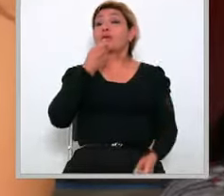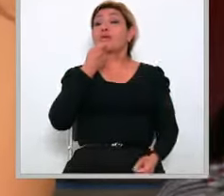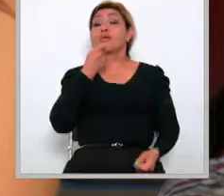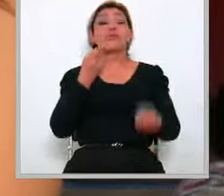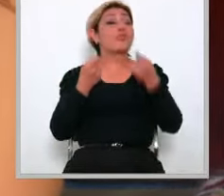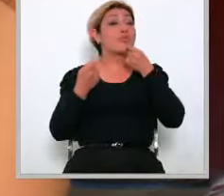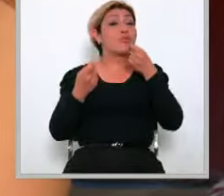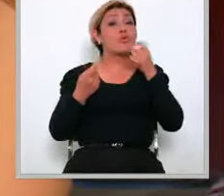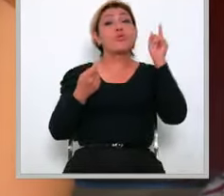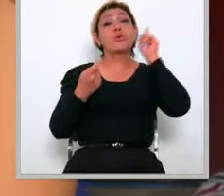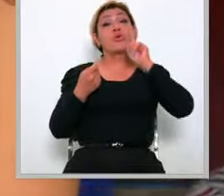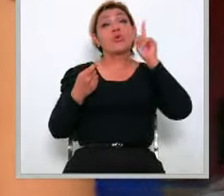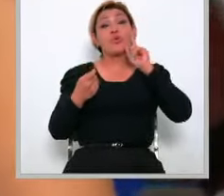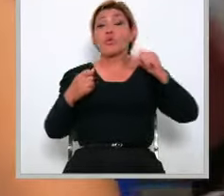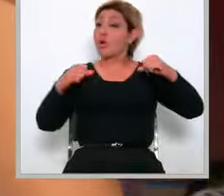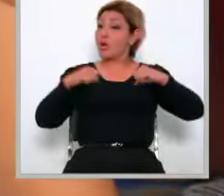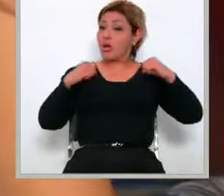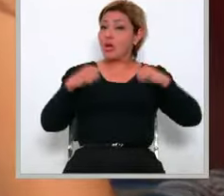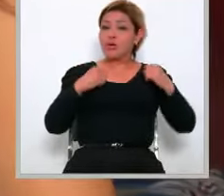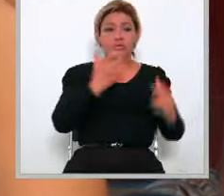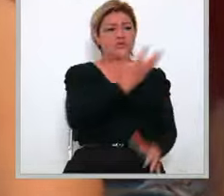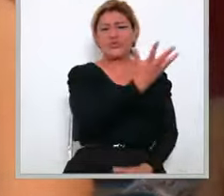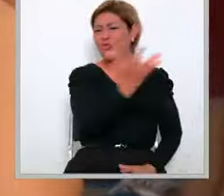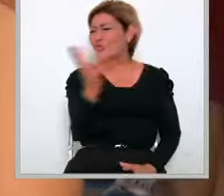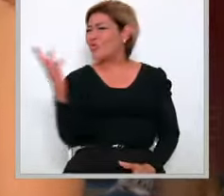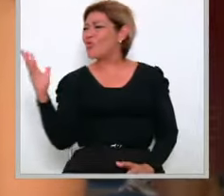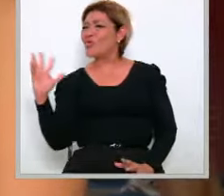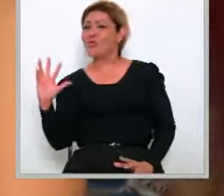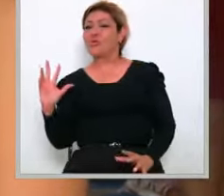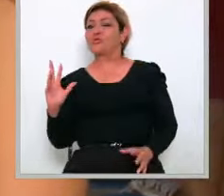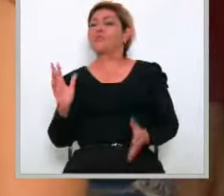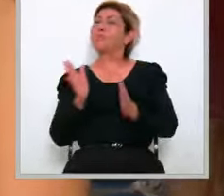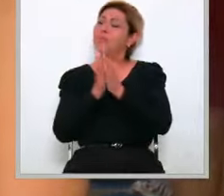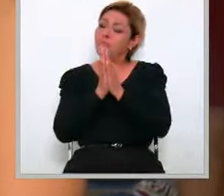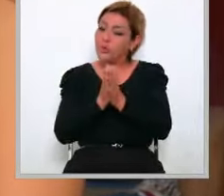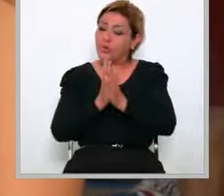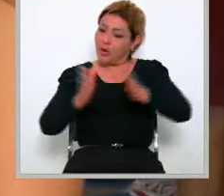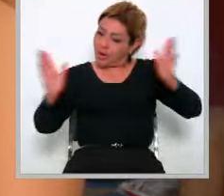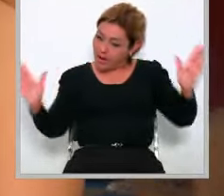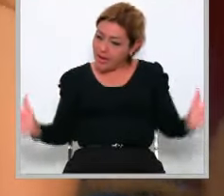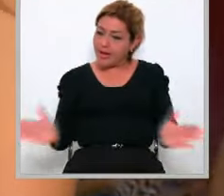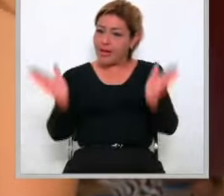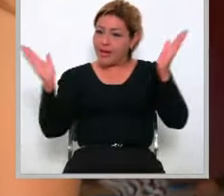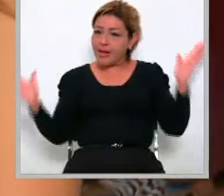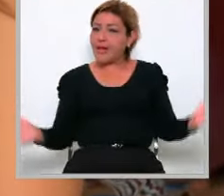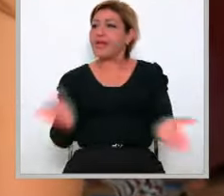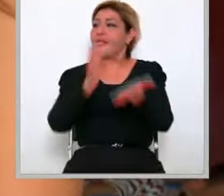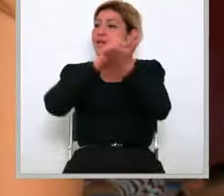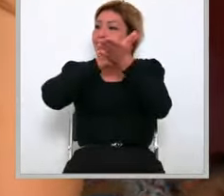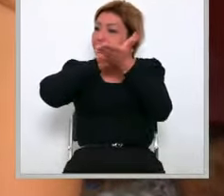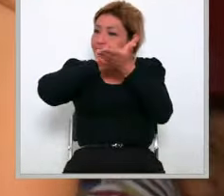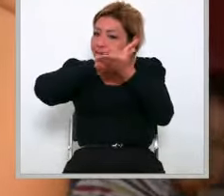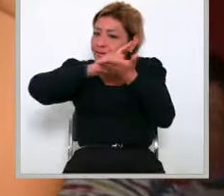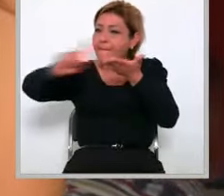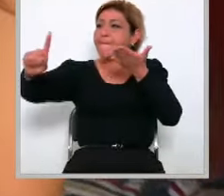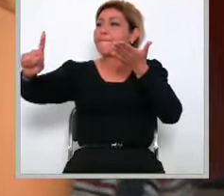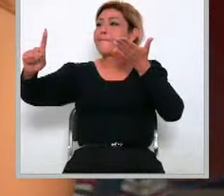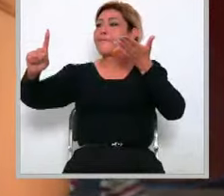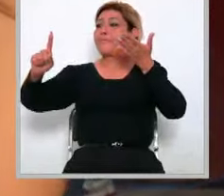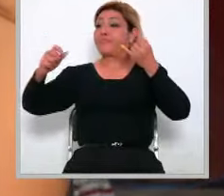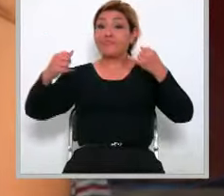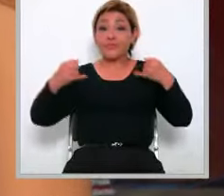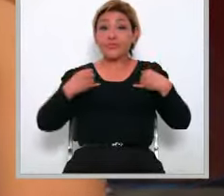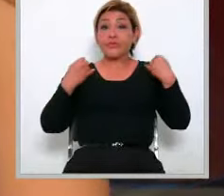equipo tan grande como impulsora ya de la última edad, que es hasta los 17, pues me gustaría mucho que